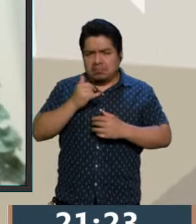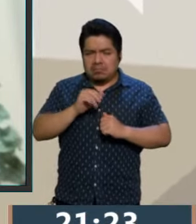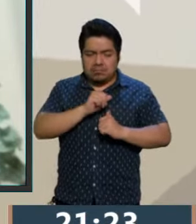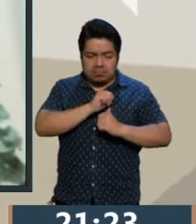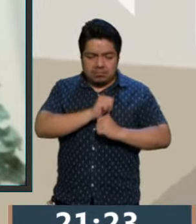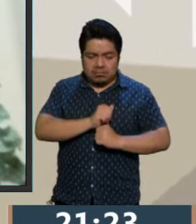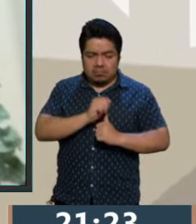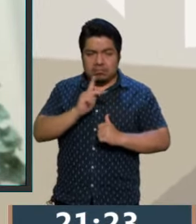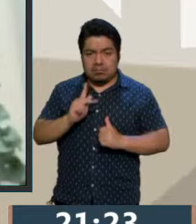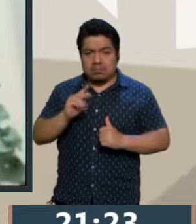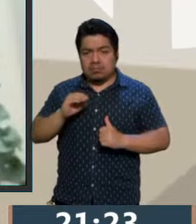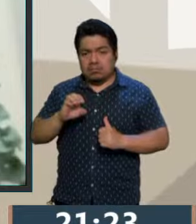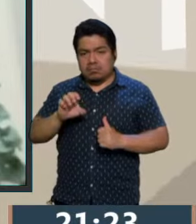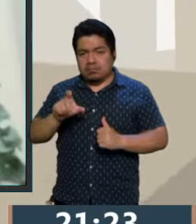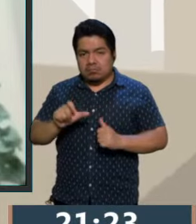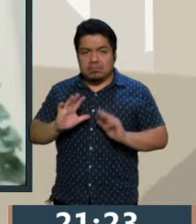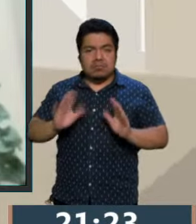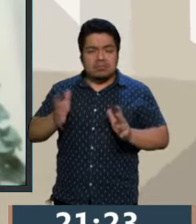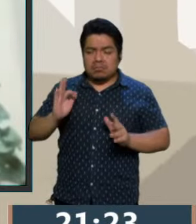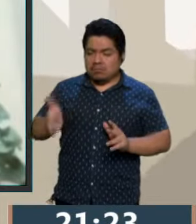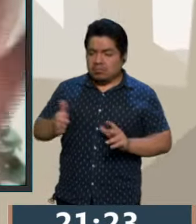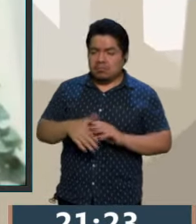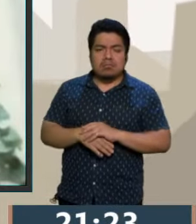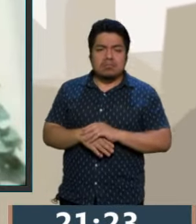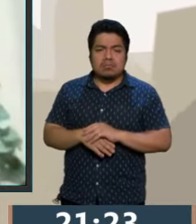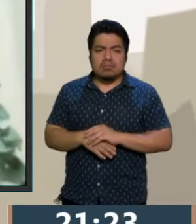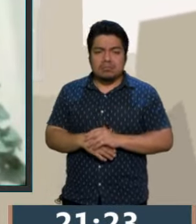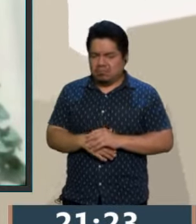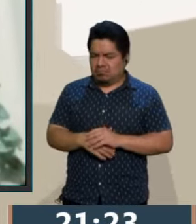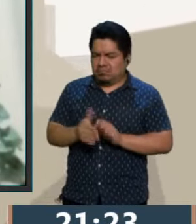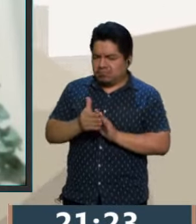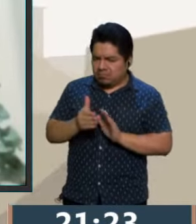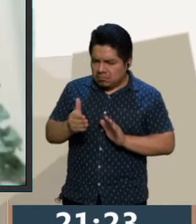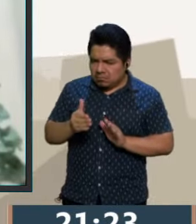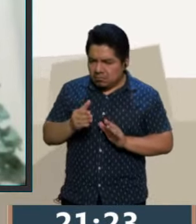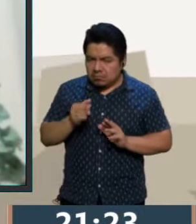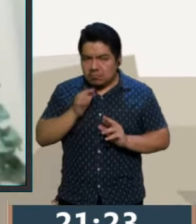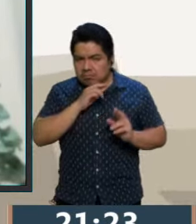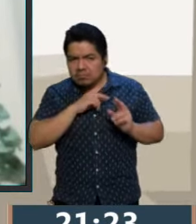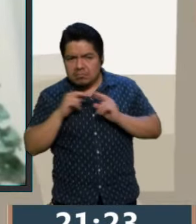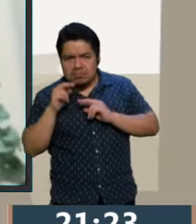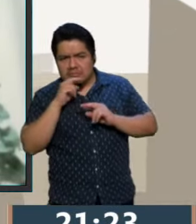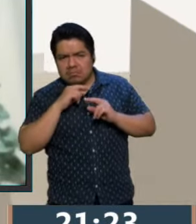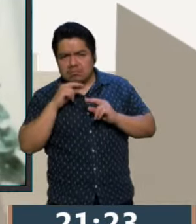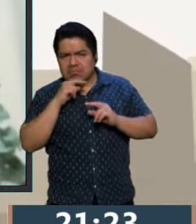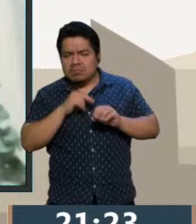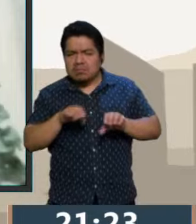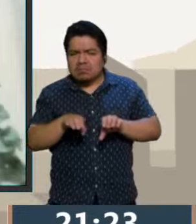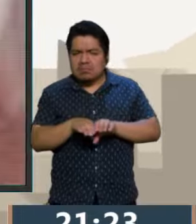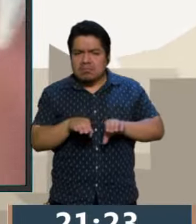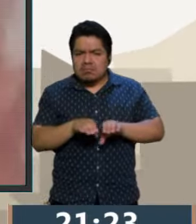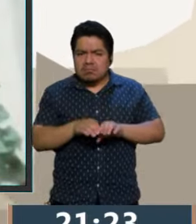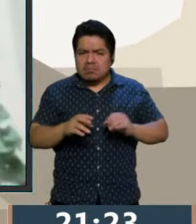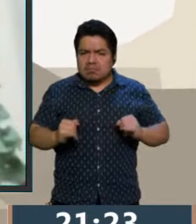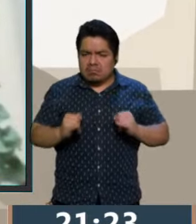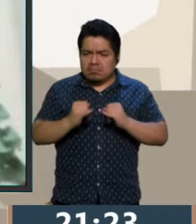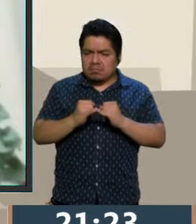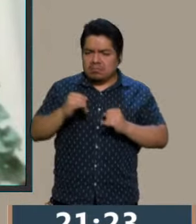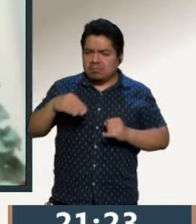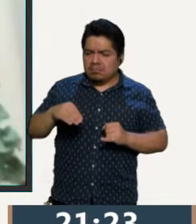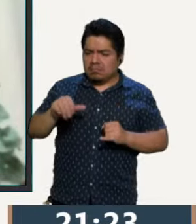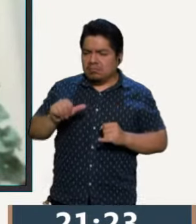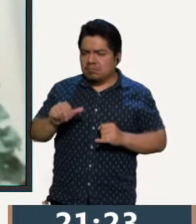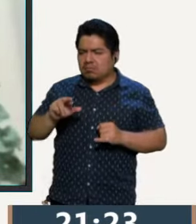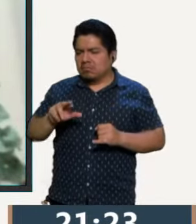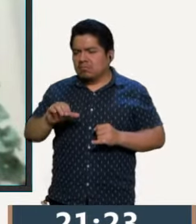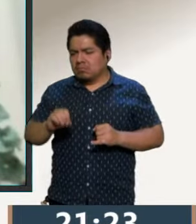autoridades de Pemex le dicen ya está aprobado. O sea, ¿cuándo ha funcionado también esta institución, la propia María Amparo Casar,